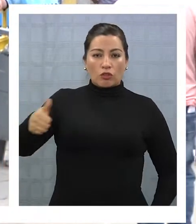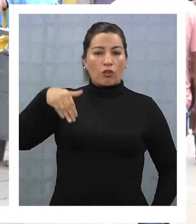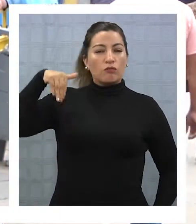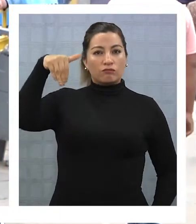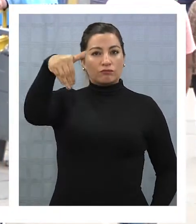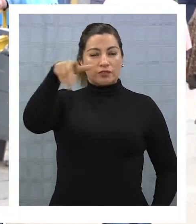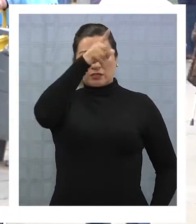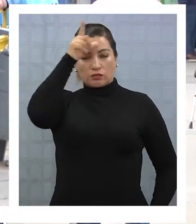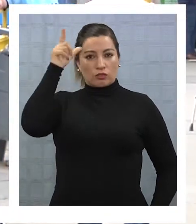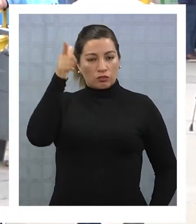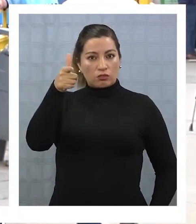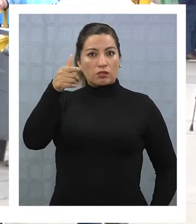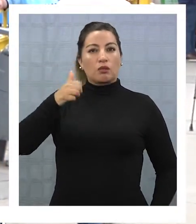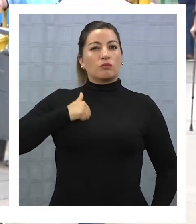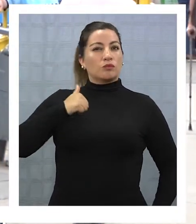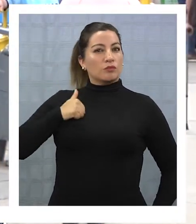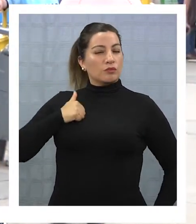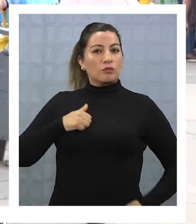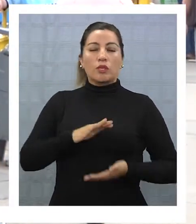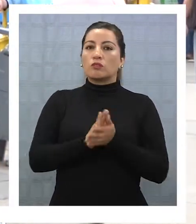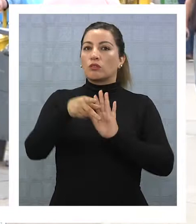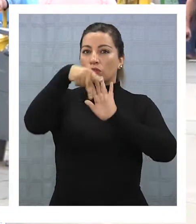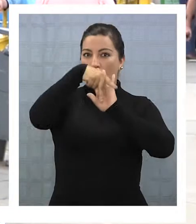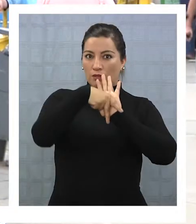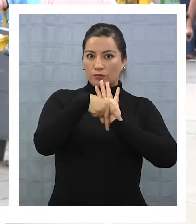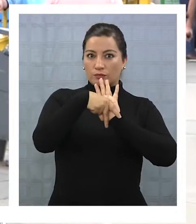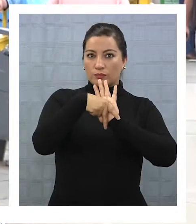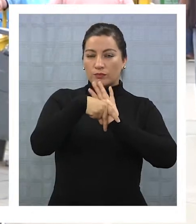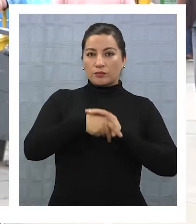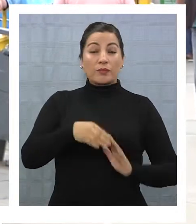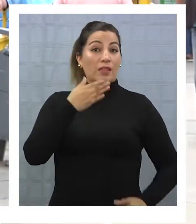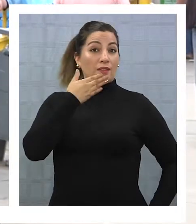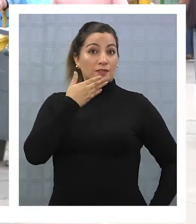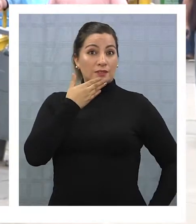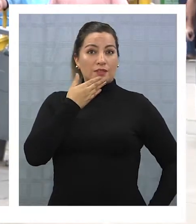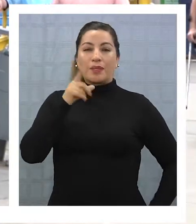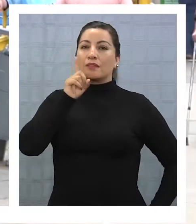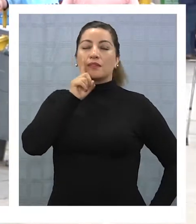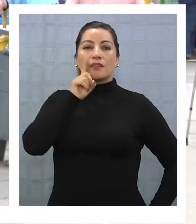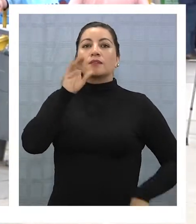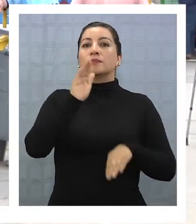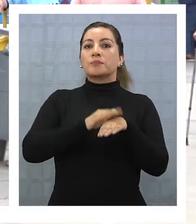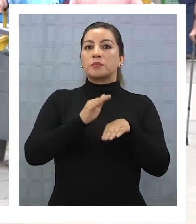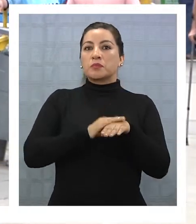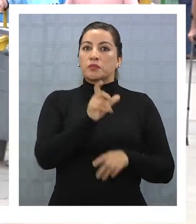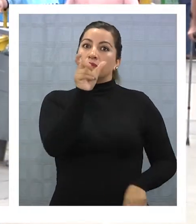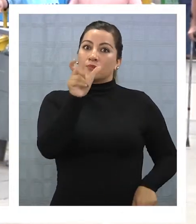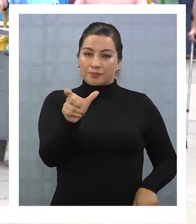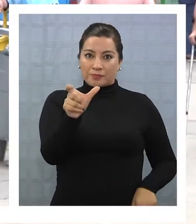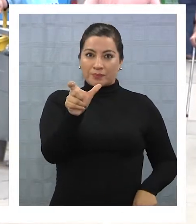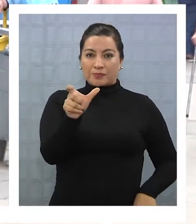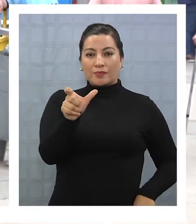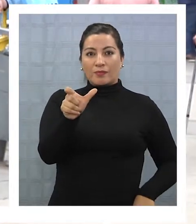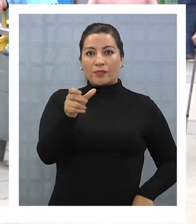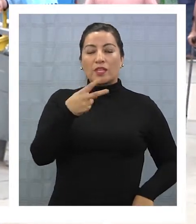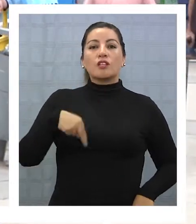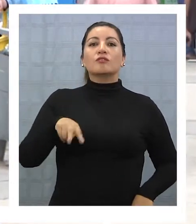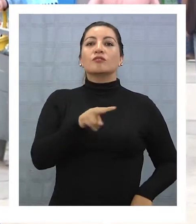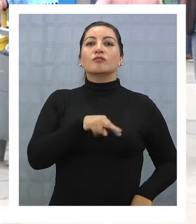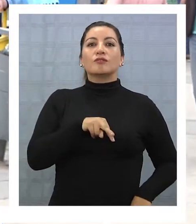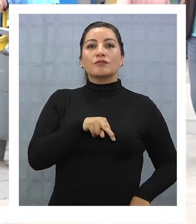colectiva cumpla con las normativas y además que tengan los permisos pertinentes que está